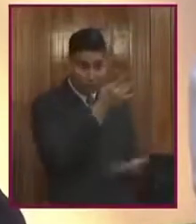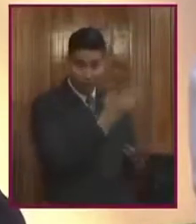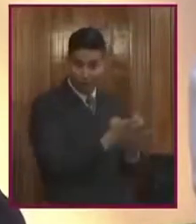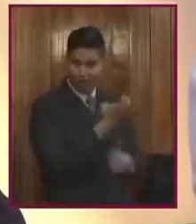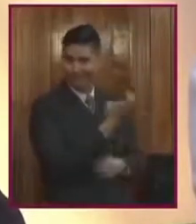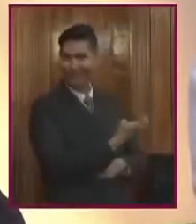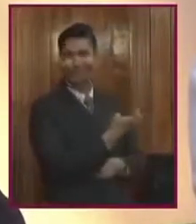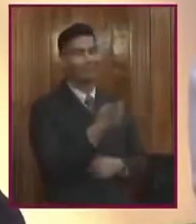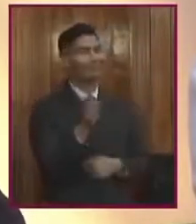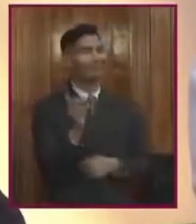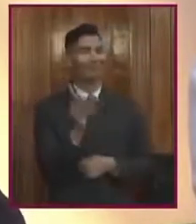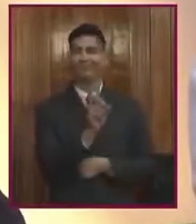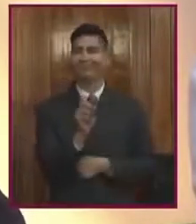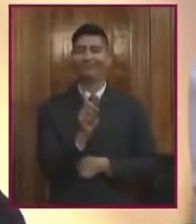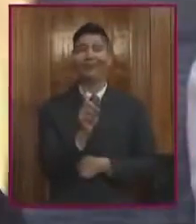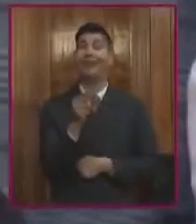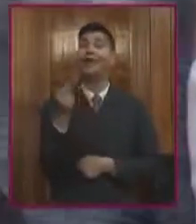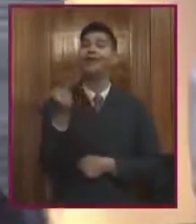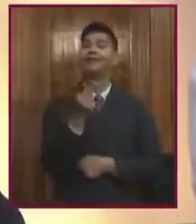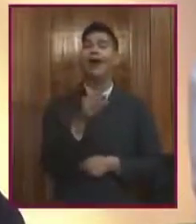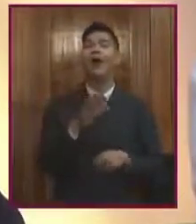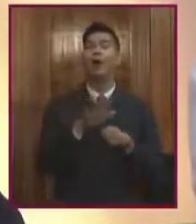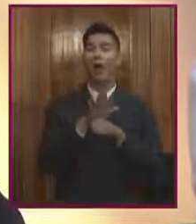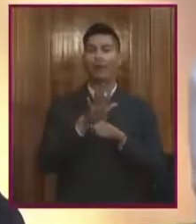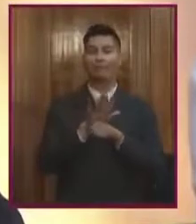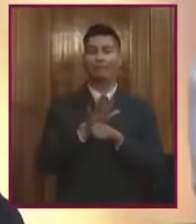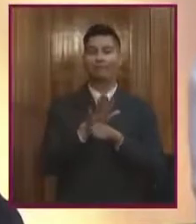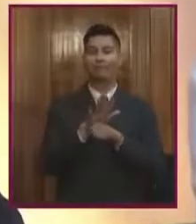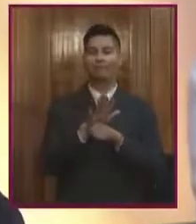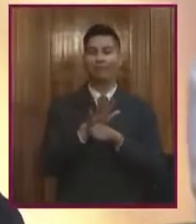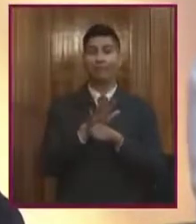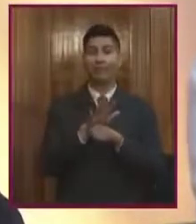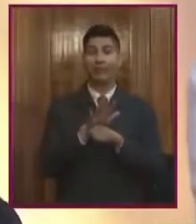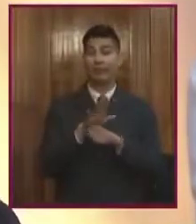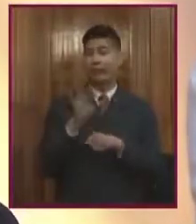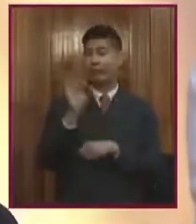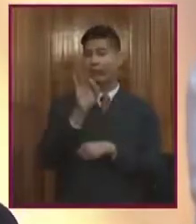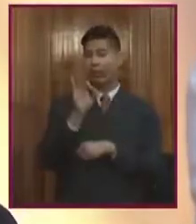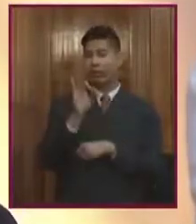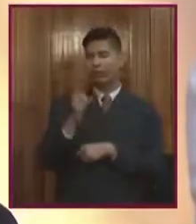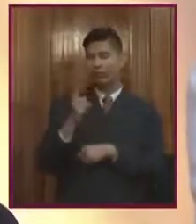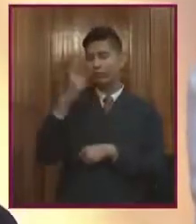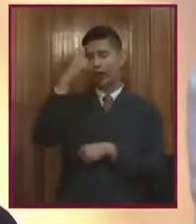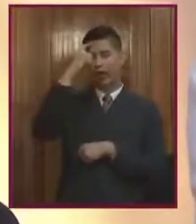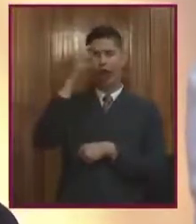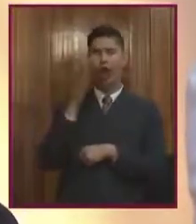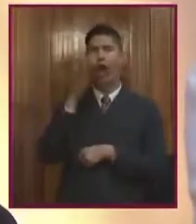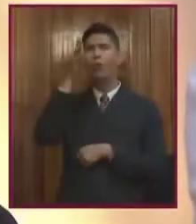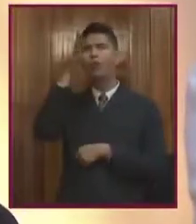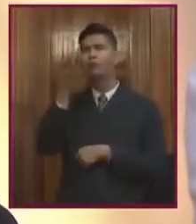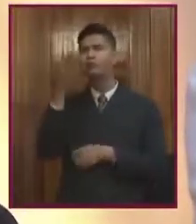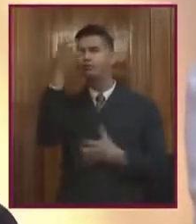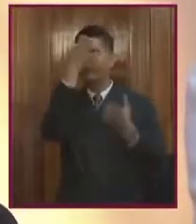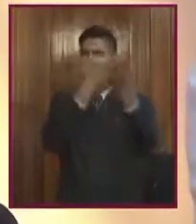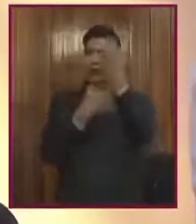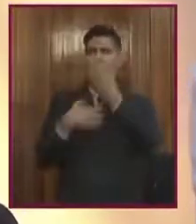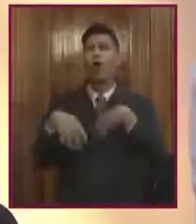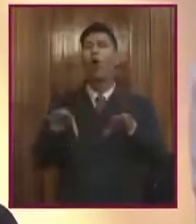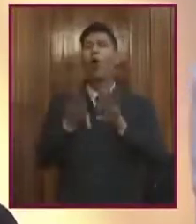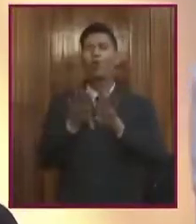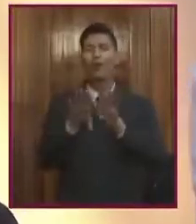Abrir la puerta a experiencias reales de evaluación formativa va a ser nuestra otra gran